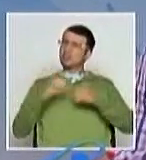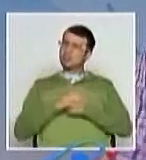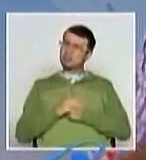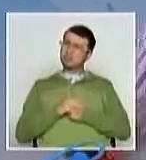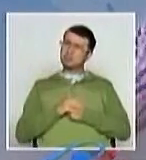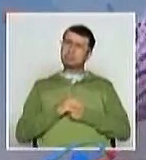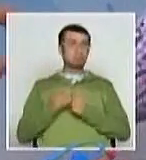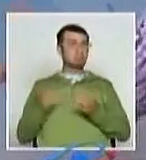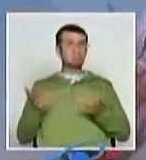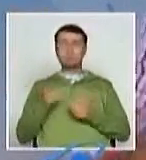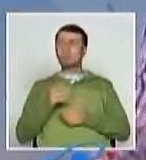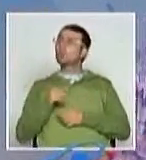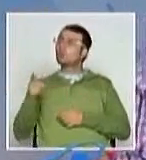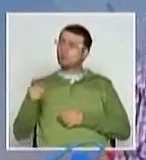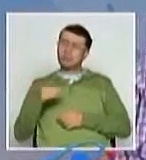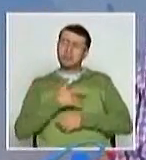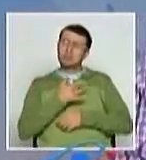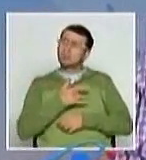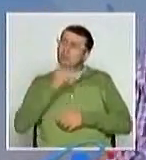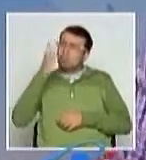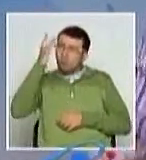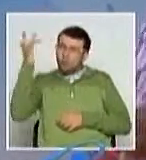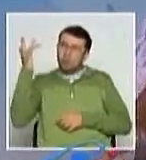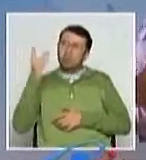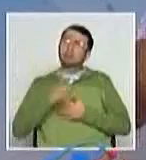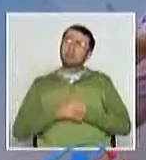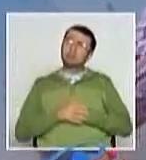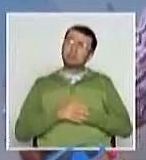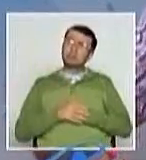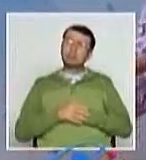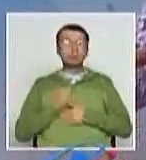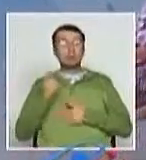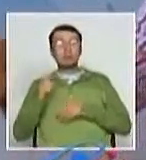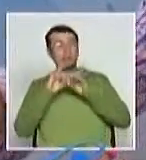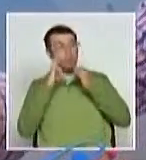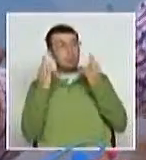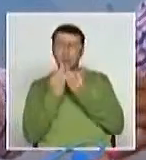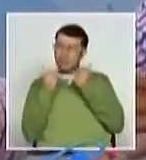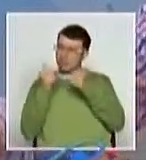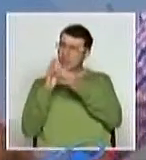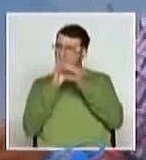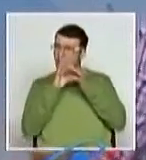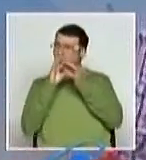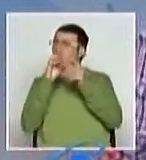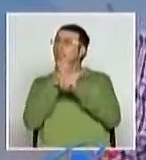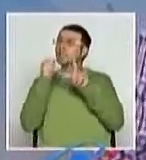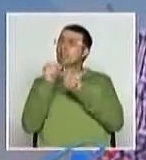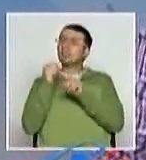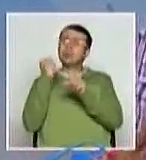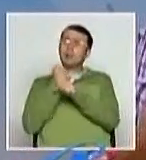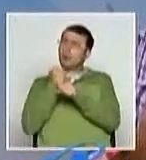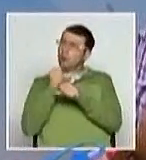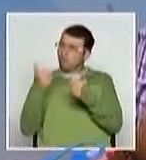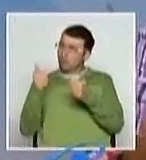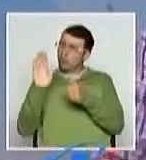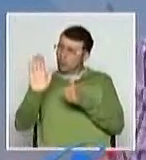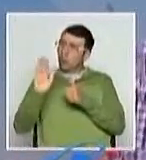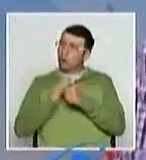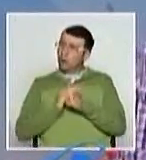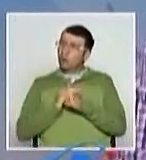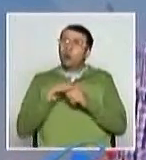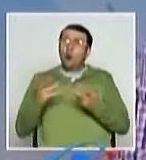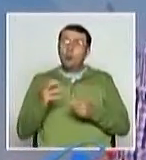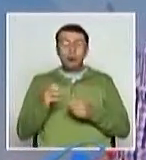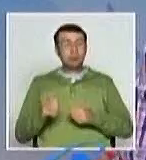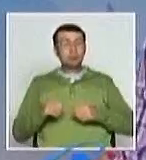A qué le achaca lo que tiene cómo es ese contexto familiar social laboral Cómo es su estado de